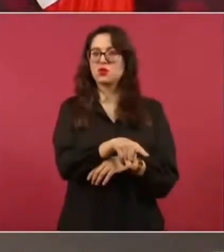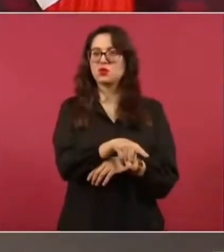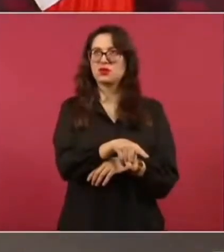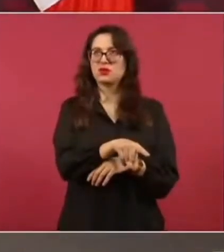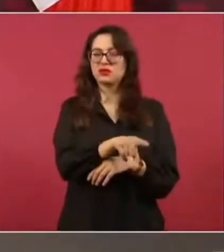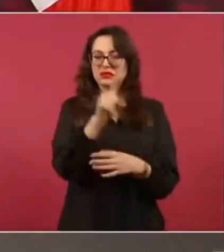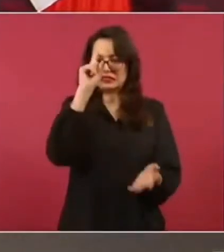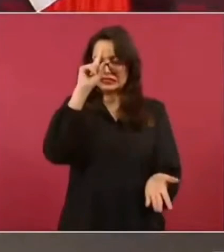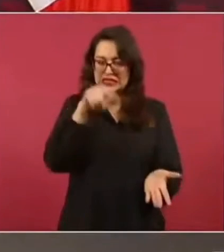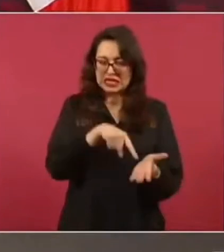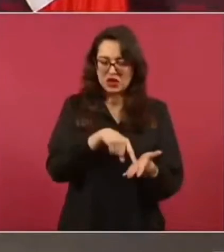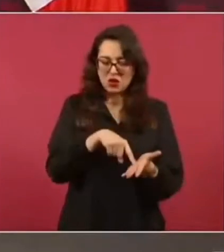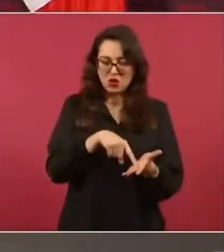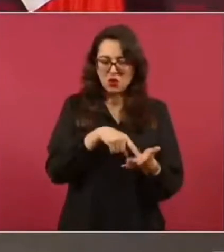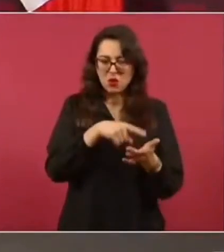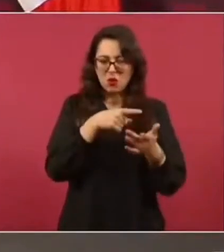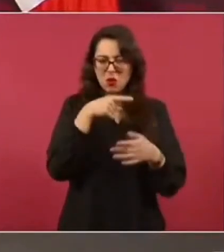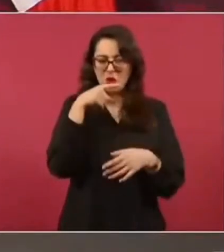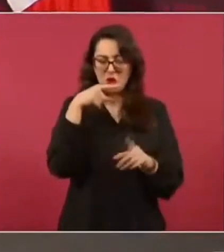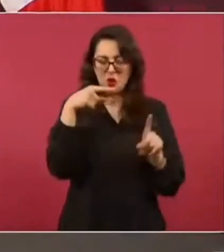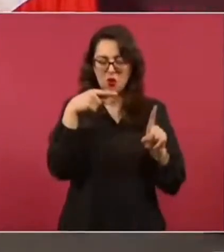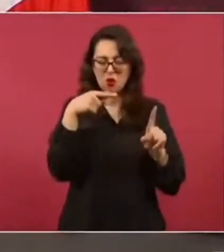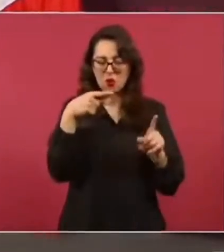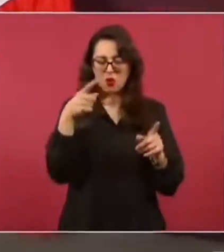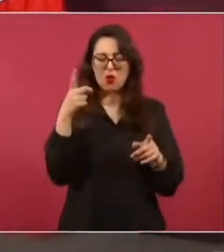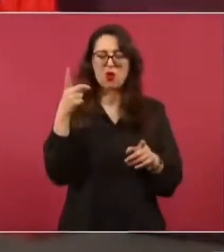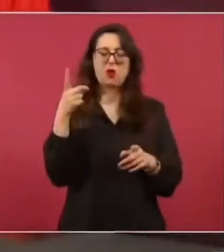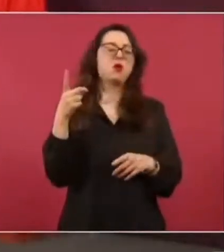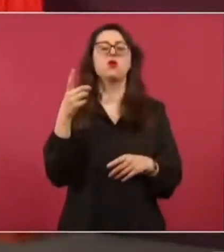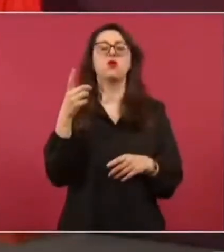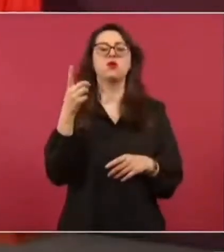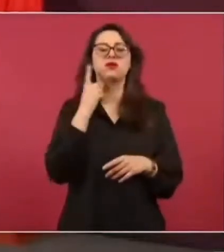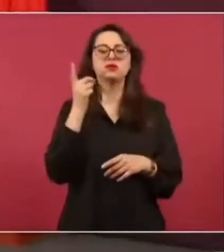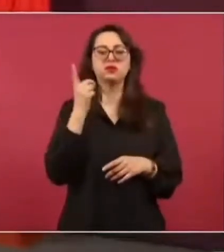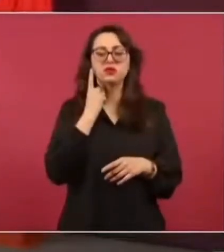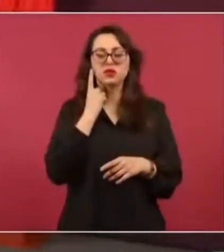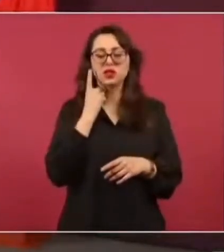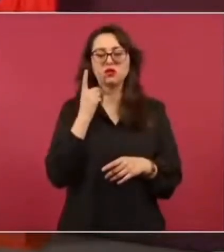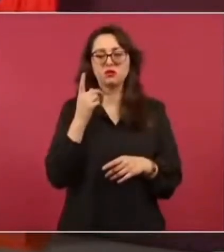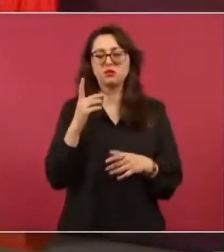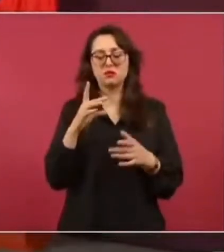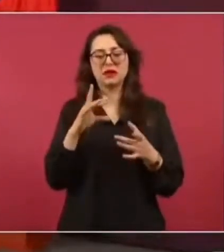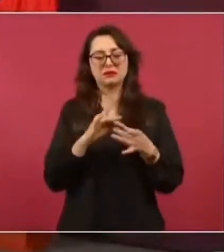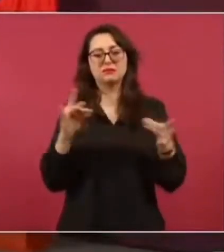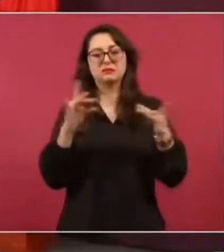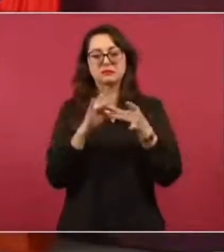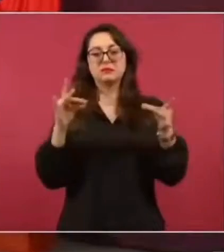Creo que era legislador, de cómo pensaban los conservadores, de que el pueblo no